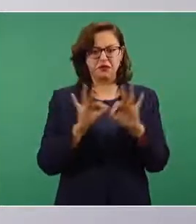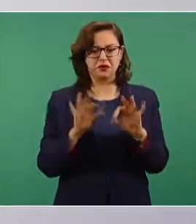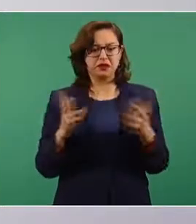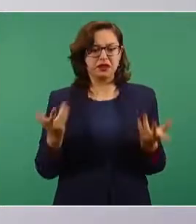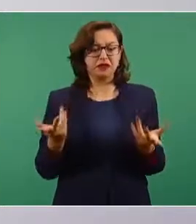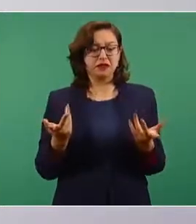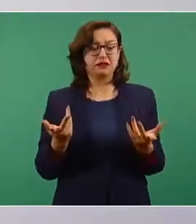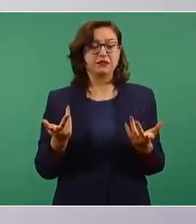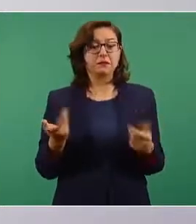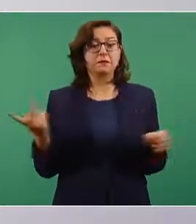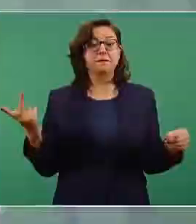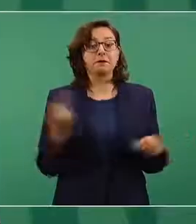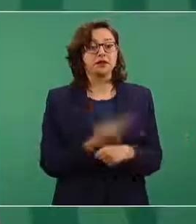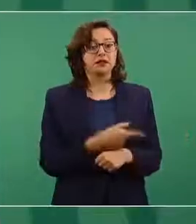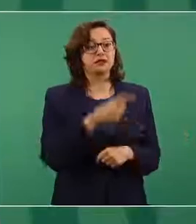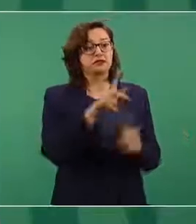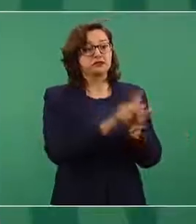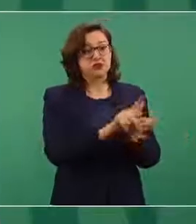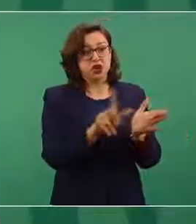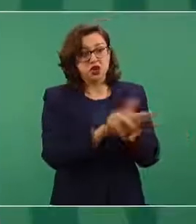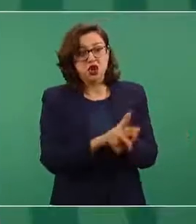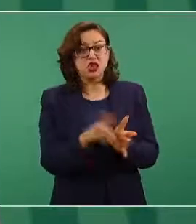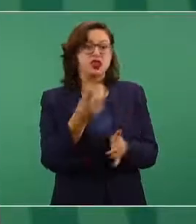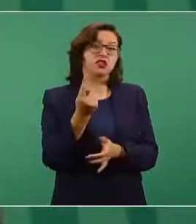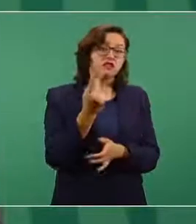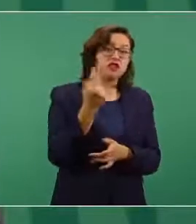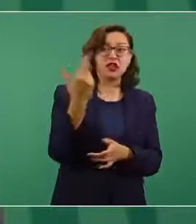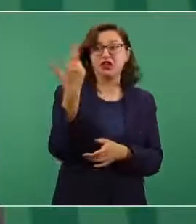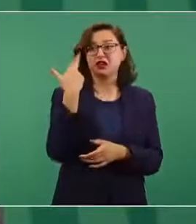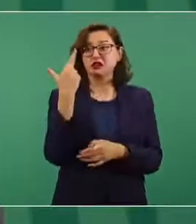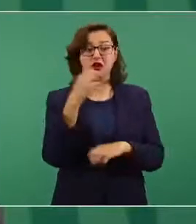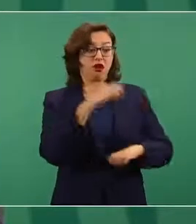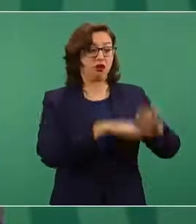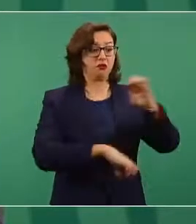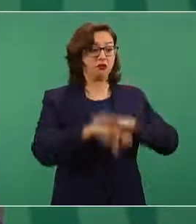los medios por las grandes corporaciones